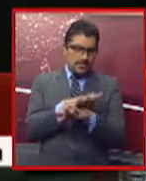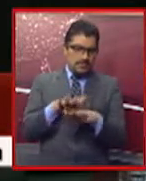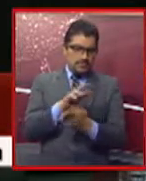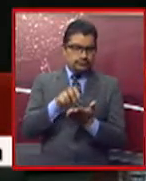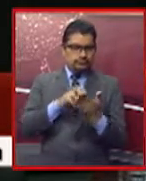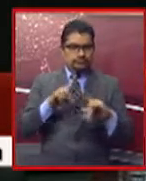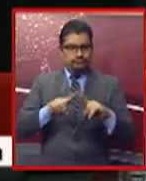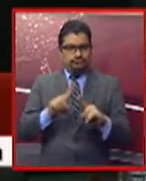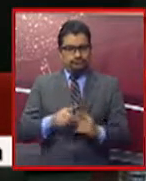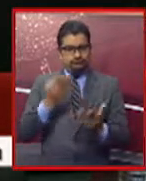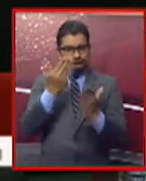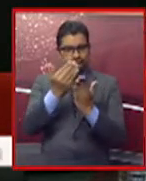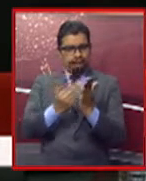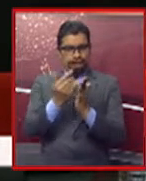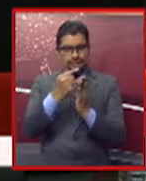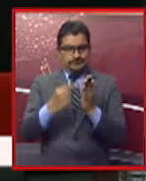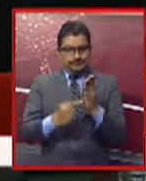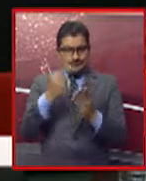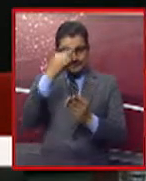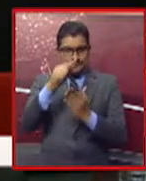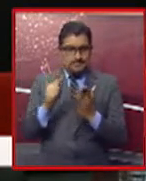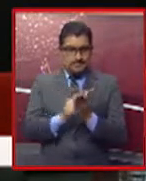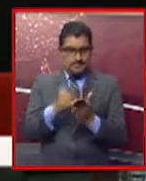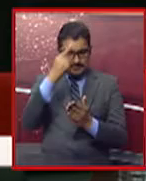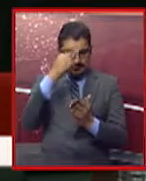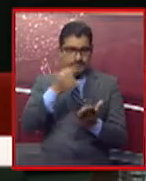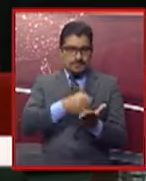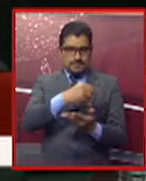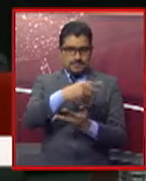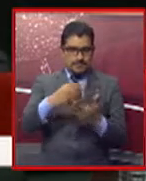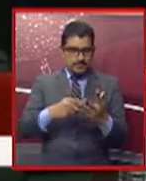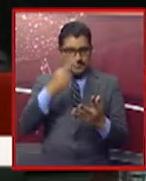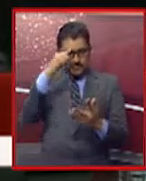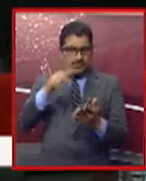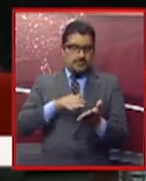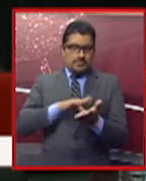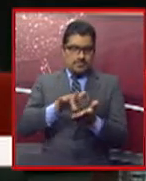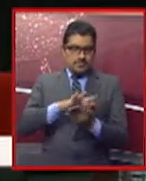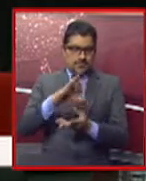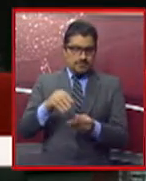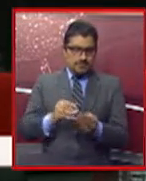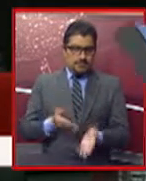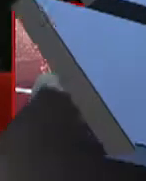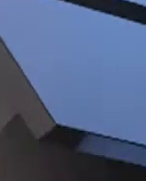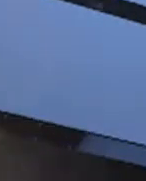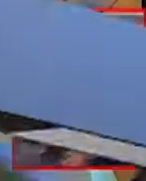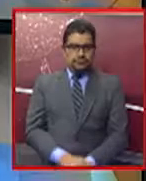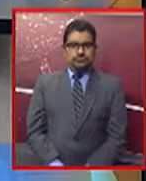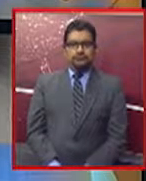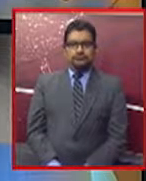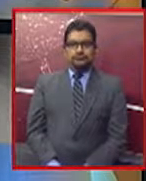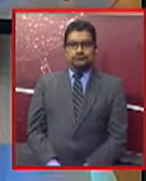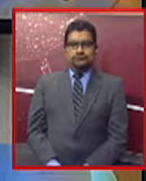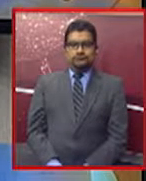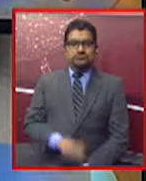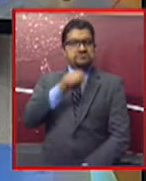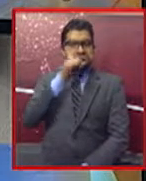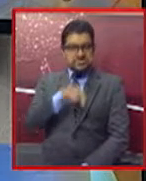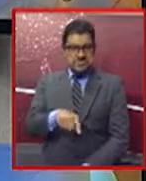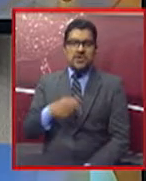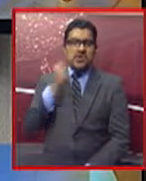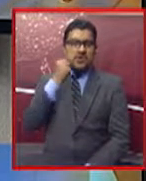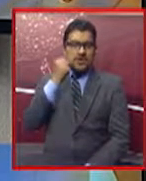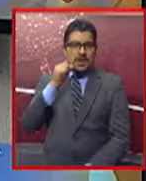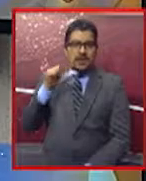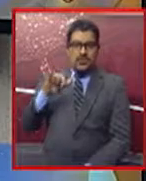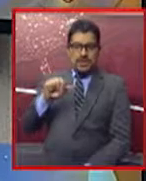diversas disposiciones de la Ley de Ingresos sobre Hidrocarburos. Posteriormente, el senador Luis